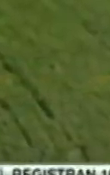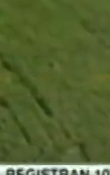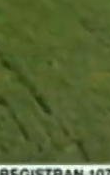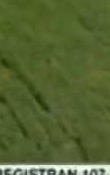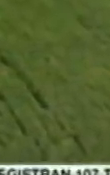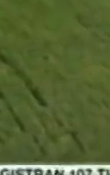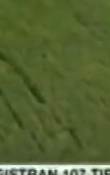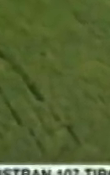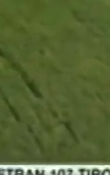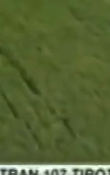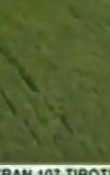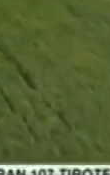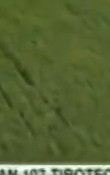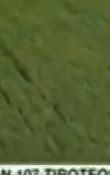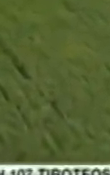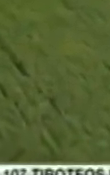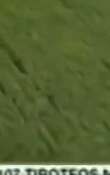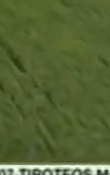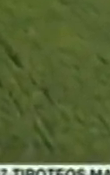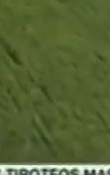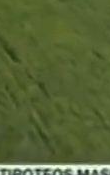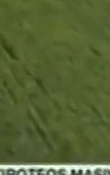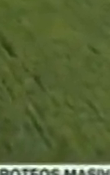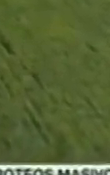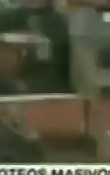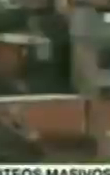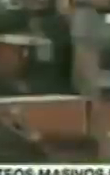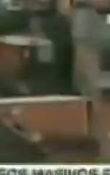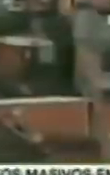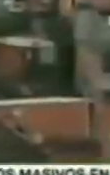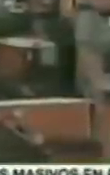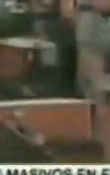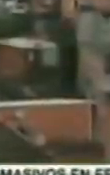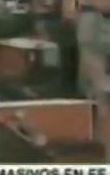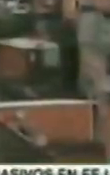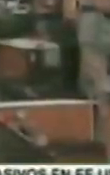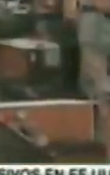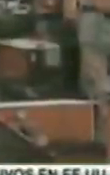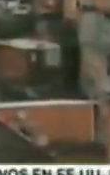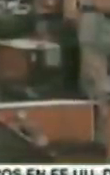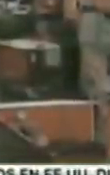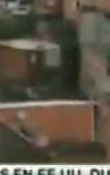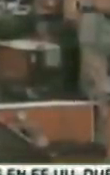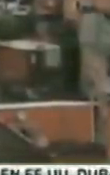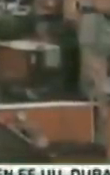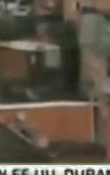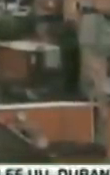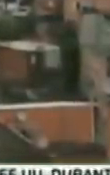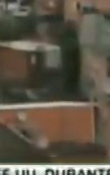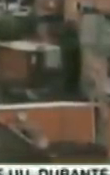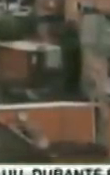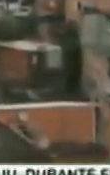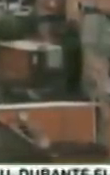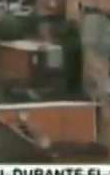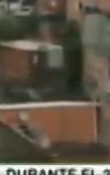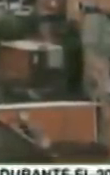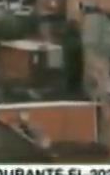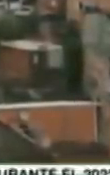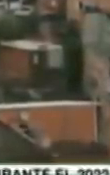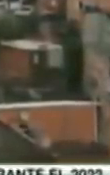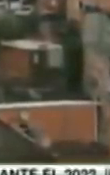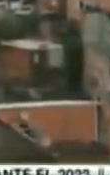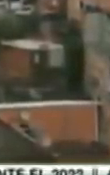Mientras el agronegocio alcanzó lucro de récord en exportaciones durante la pandemia, hoy más de la mitad de la población brasileña se encuentra